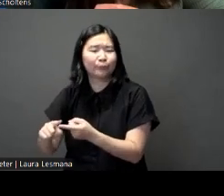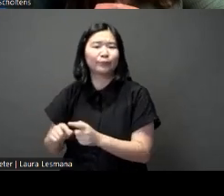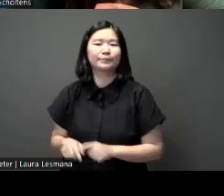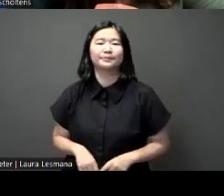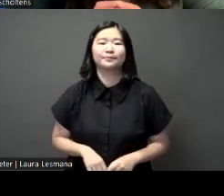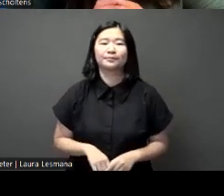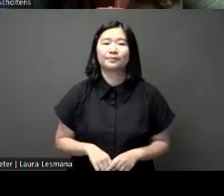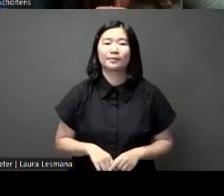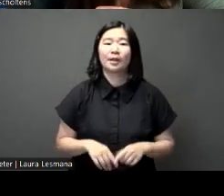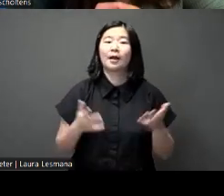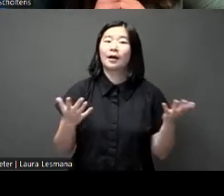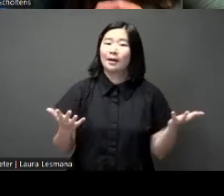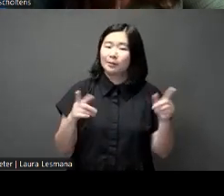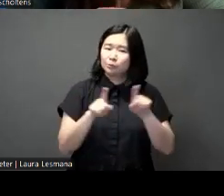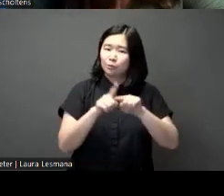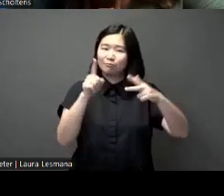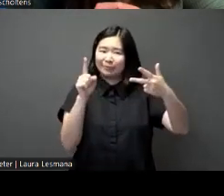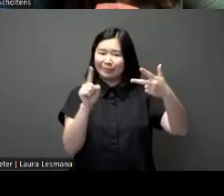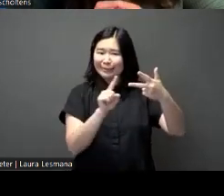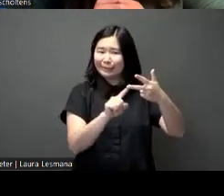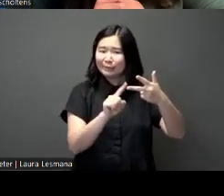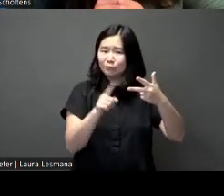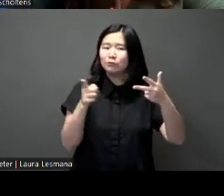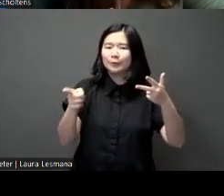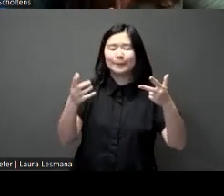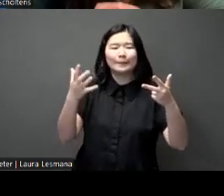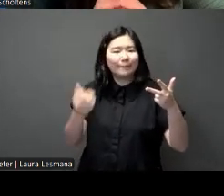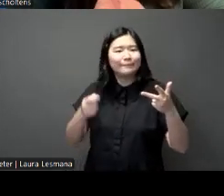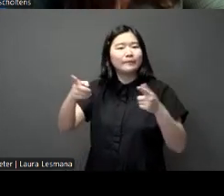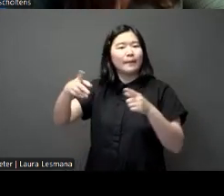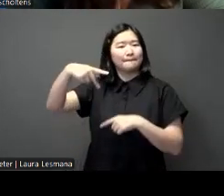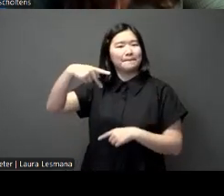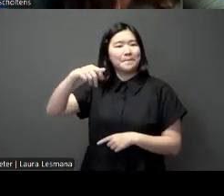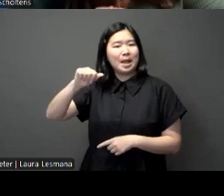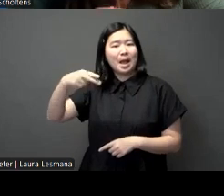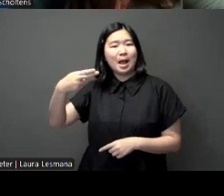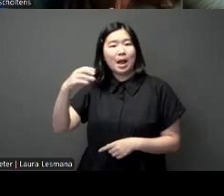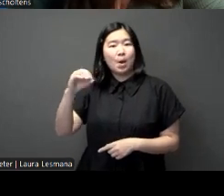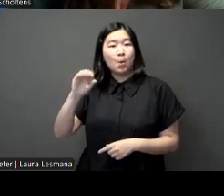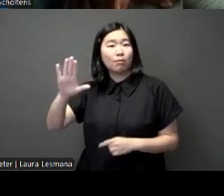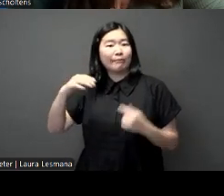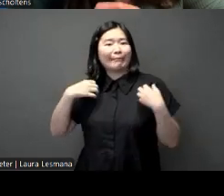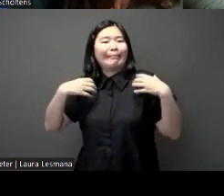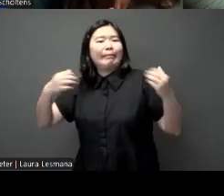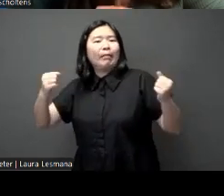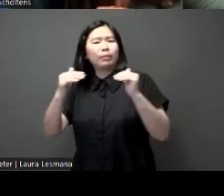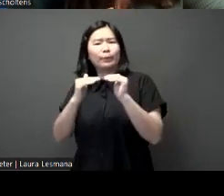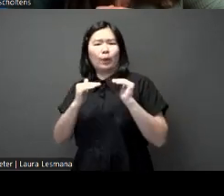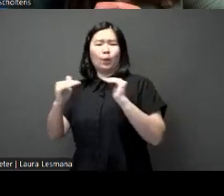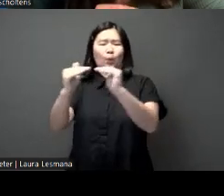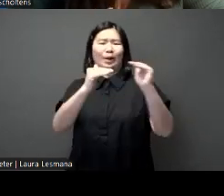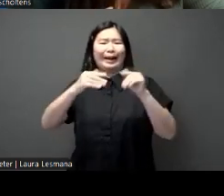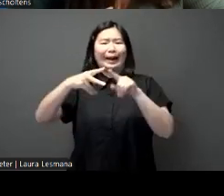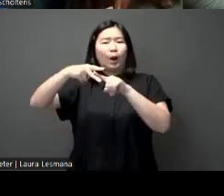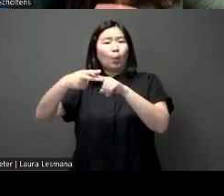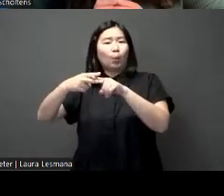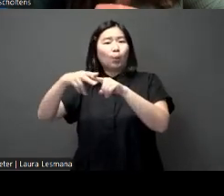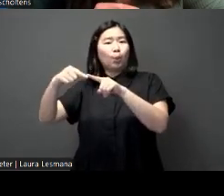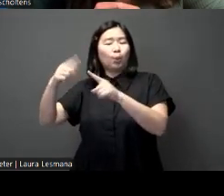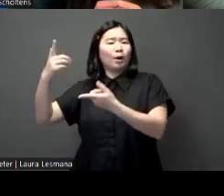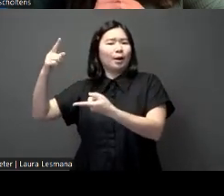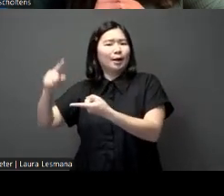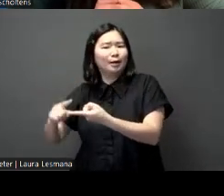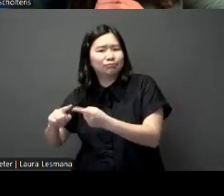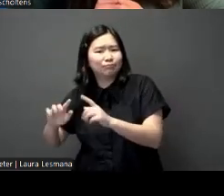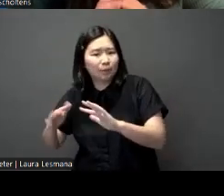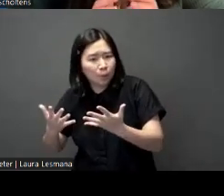a tener equity las tool. perspectivas de la And fourth, herramienta a de case equidad de study salud forward de from la Chile on OPS integrating y vamos a social escuchar de un determinants caso de into Chile disease sobre la control integración de los